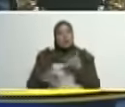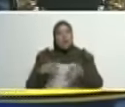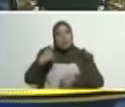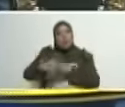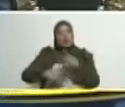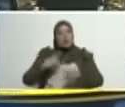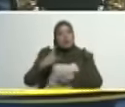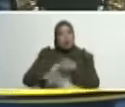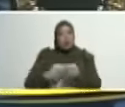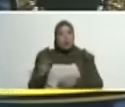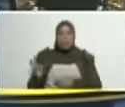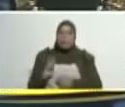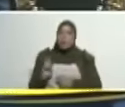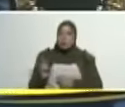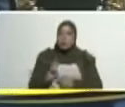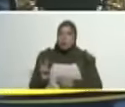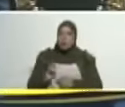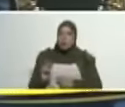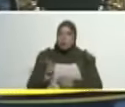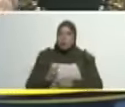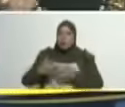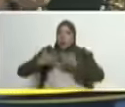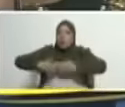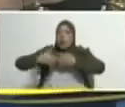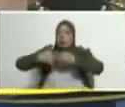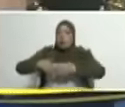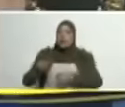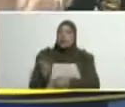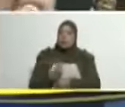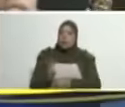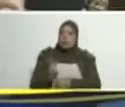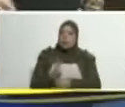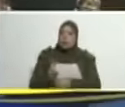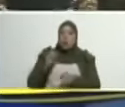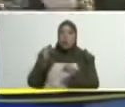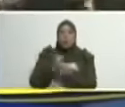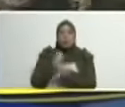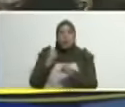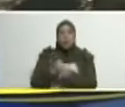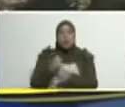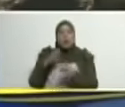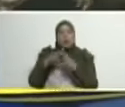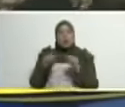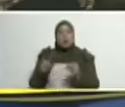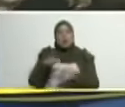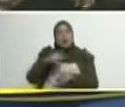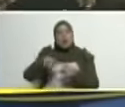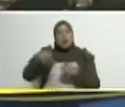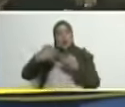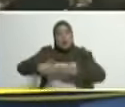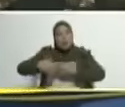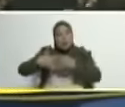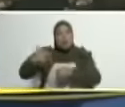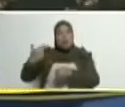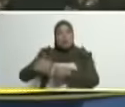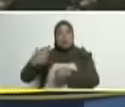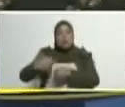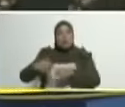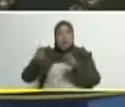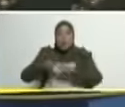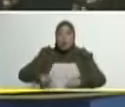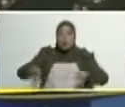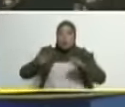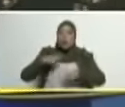productiva venezolana, con empresarios venezolanos, con los trabajadores y trabajadoras de la industria petrolera, con la inversión